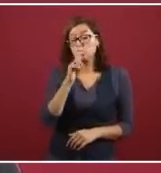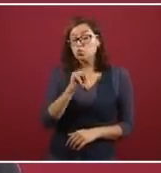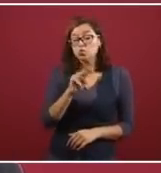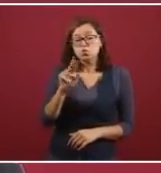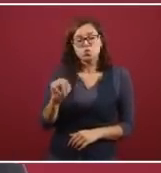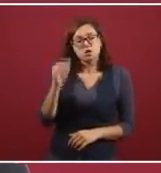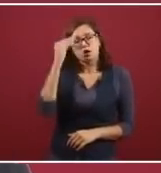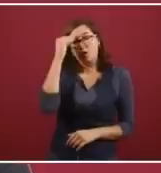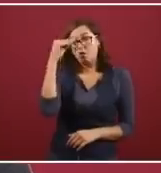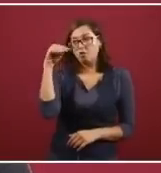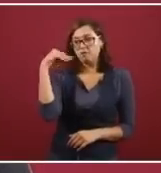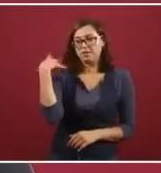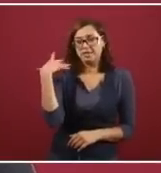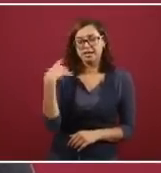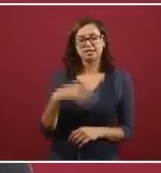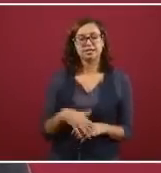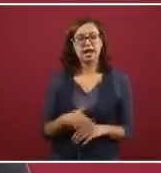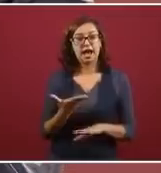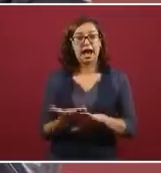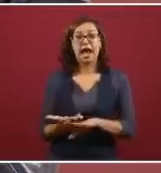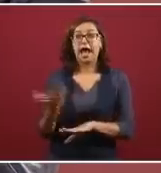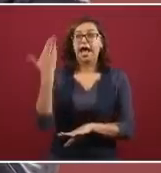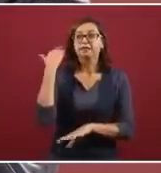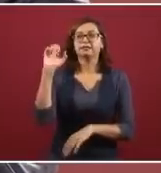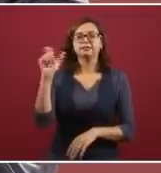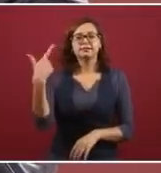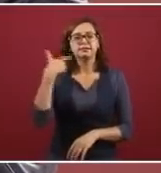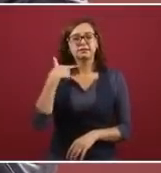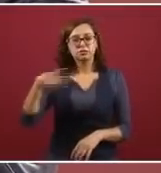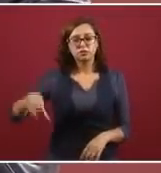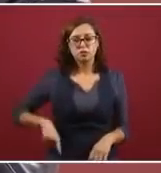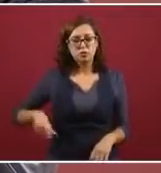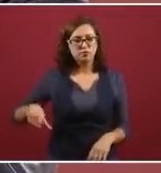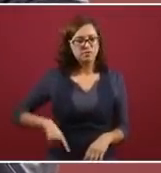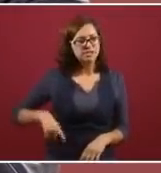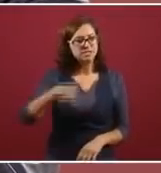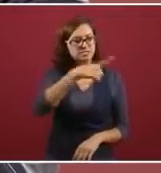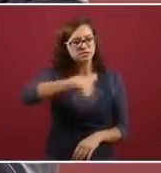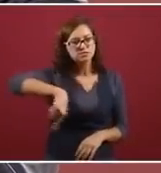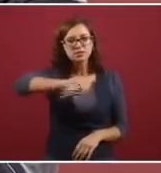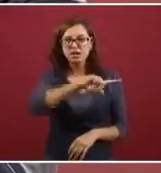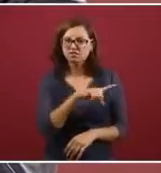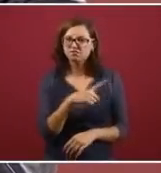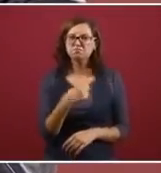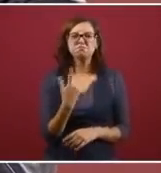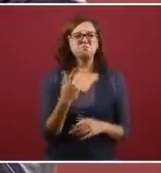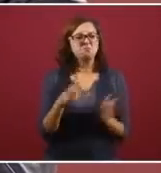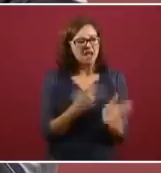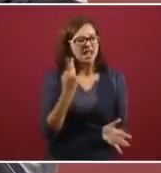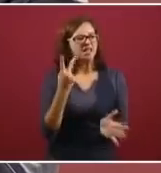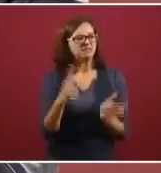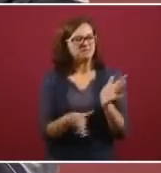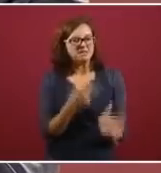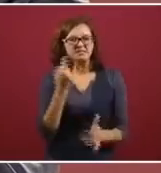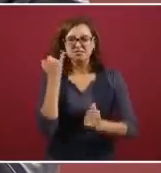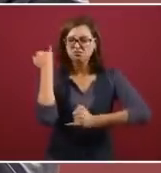de cómo se dedicaban a fabricar delitos.